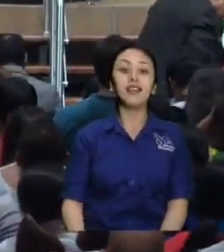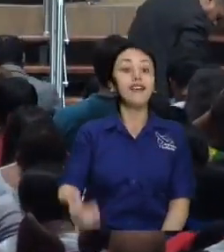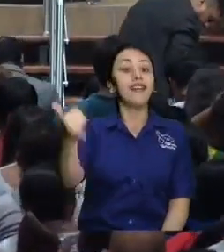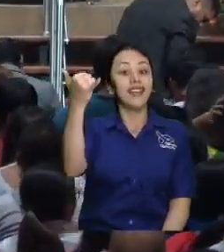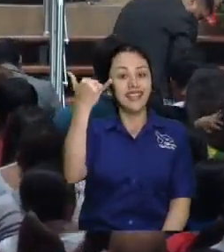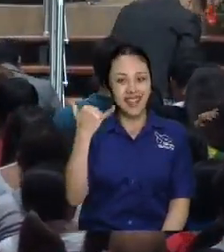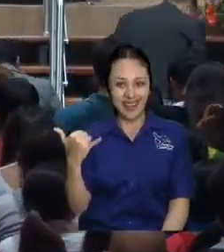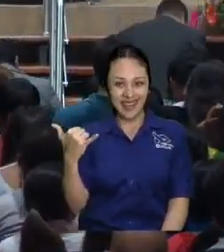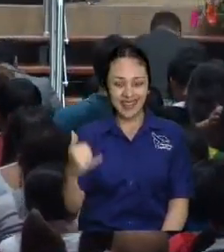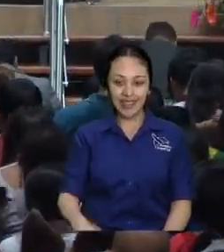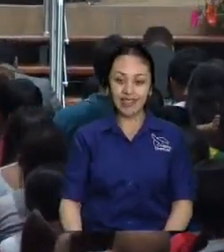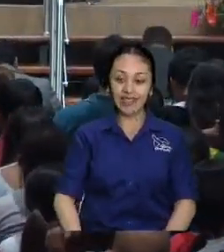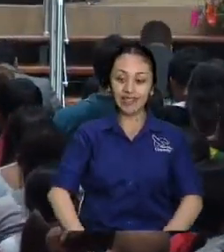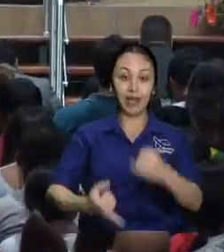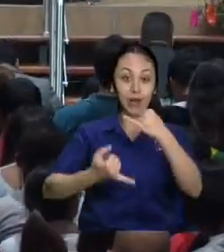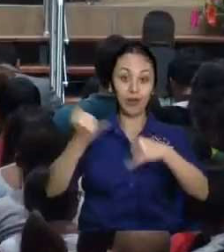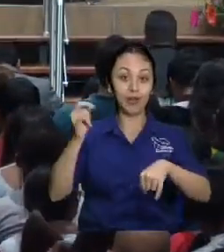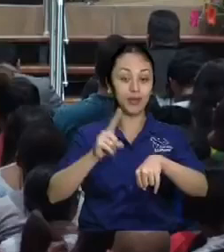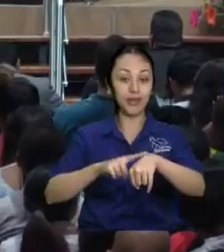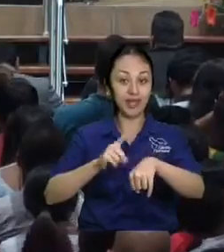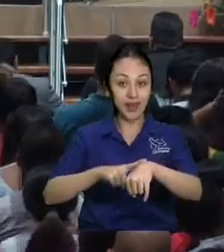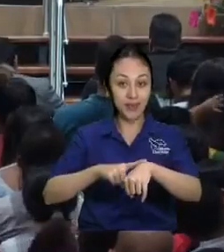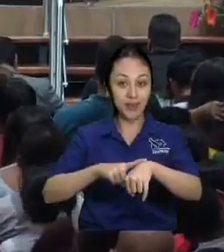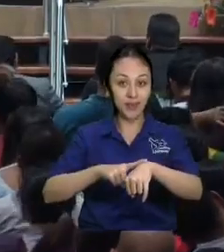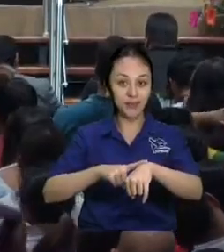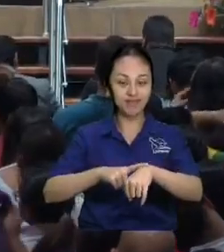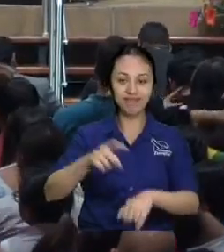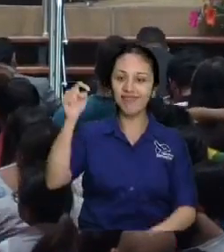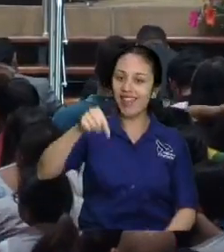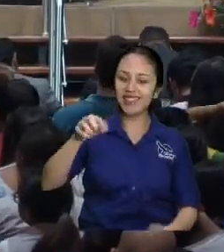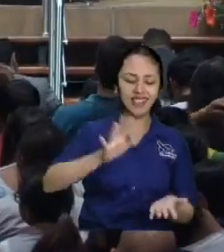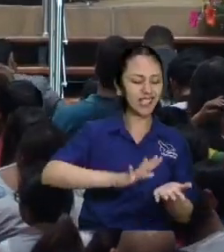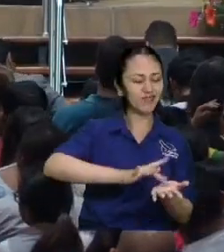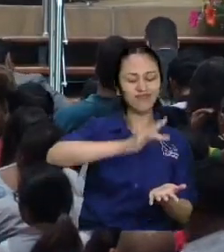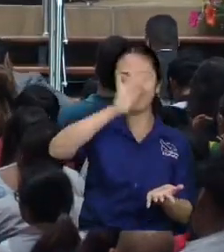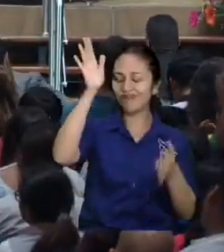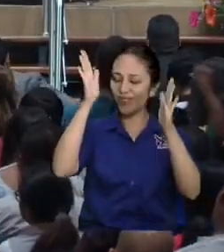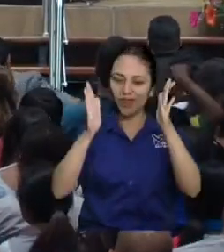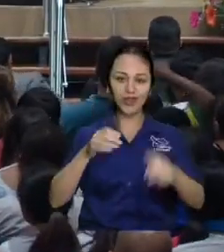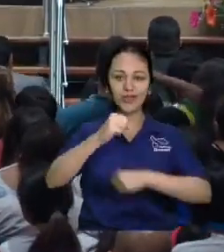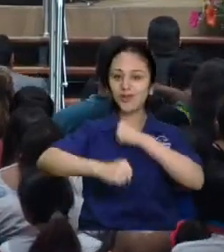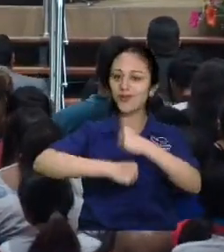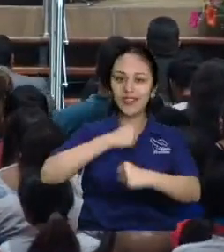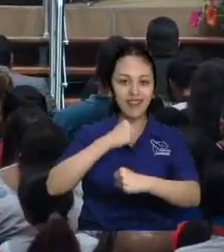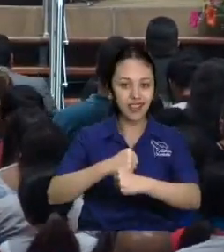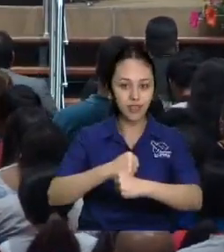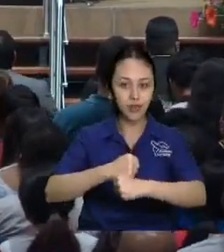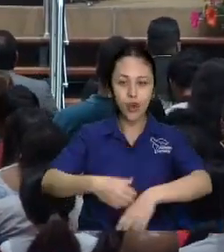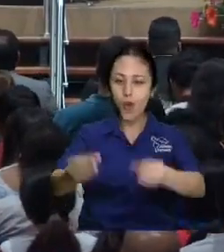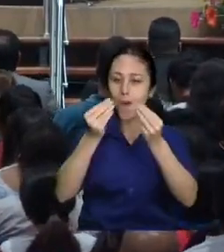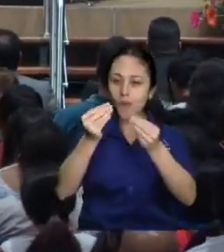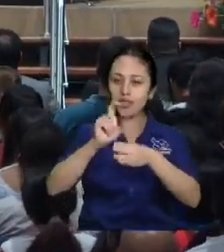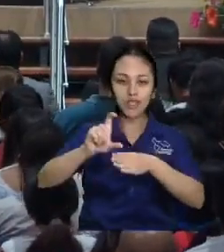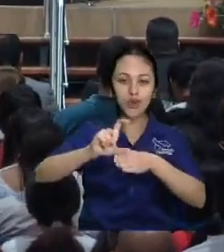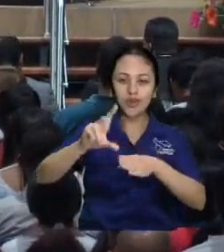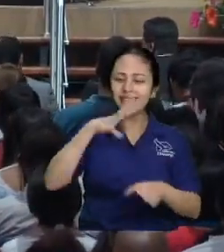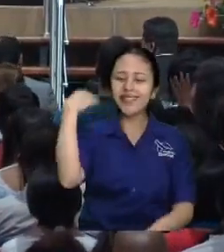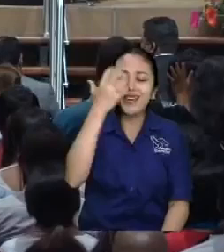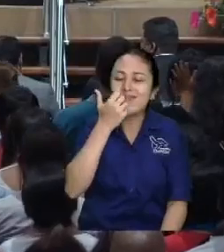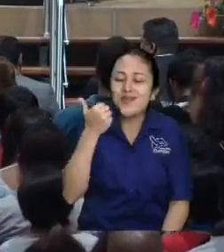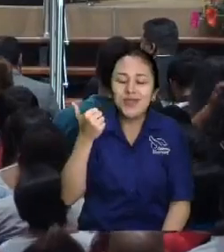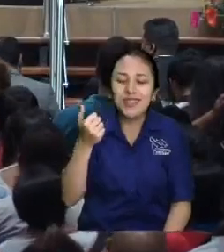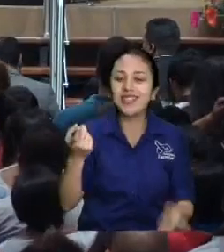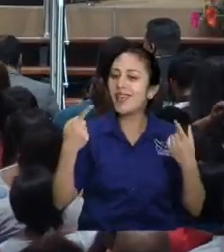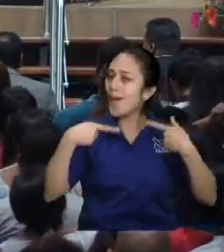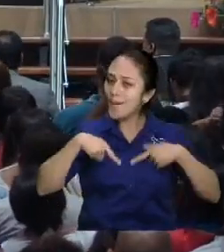en la recta final de este glorioso año. Muchas cosas lindas han pasado este